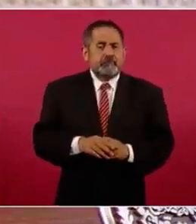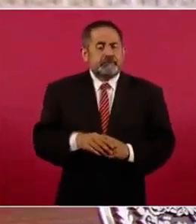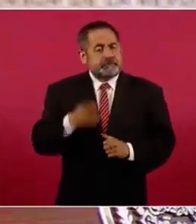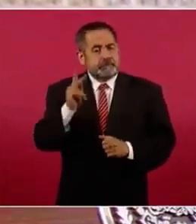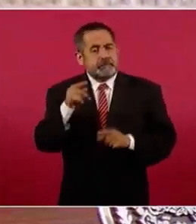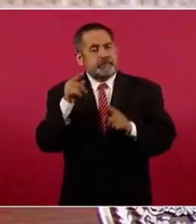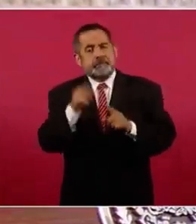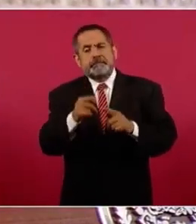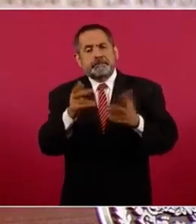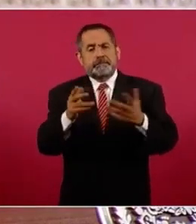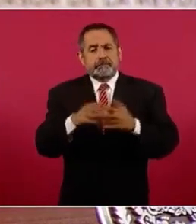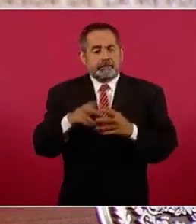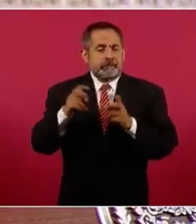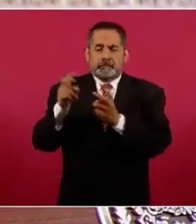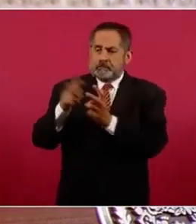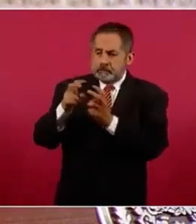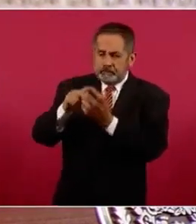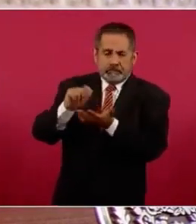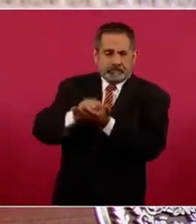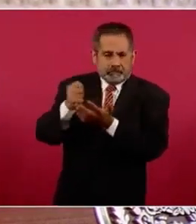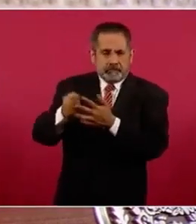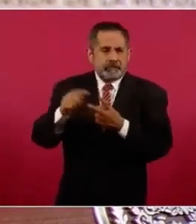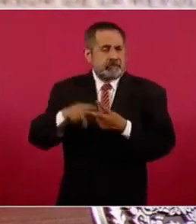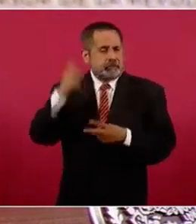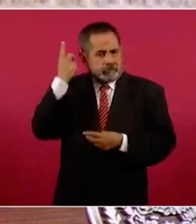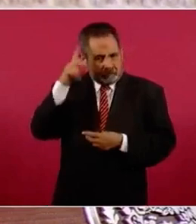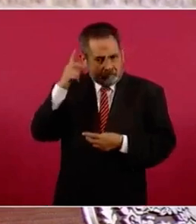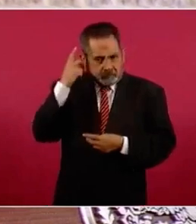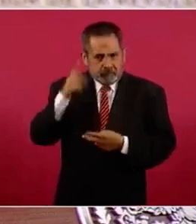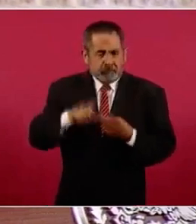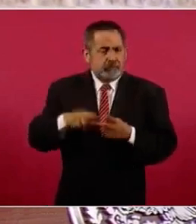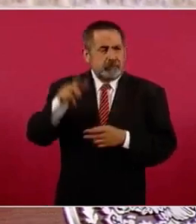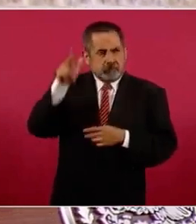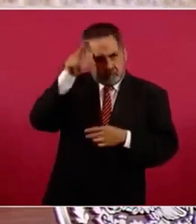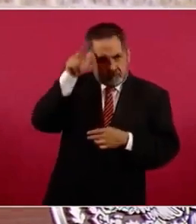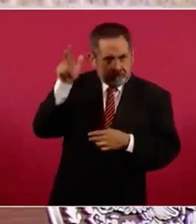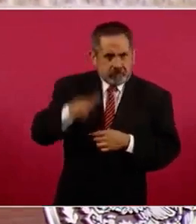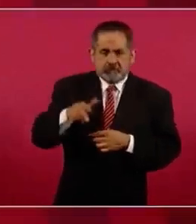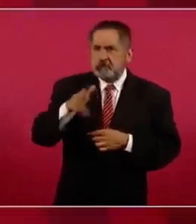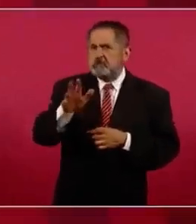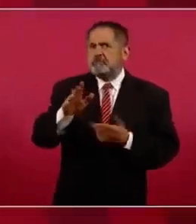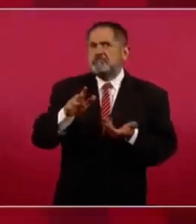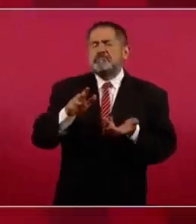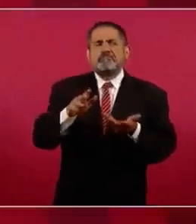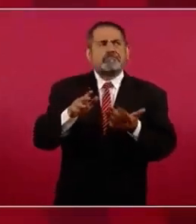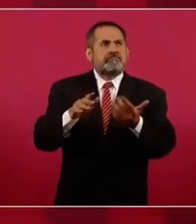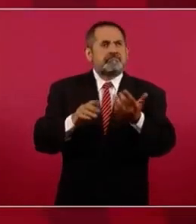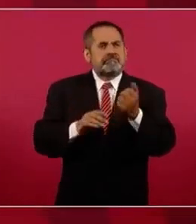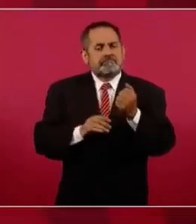pero en Tamaulipas, en Durango, en Hidalgo, en